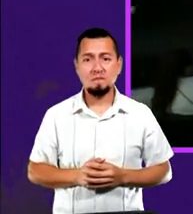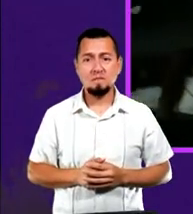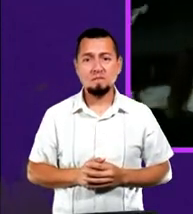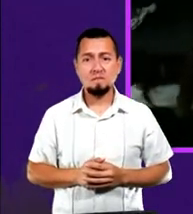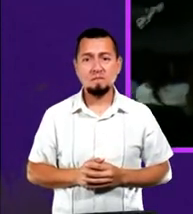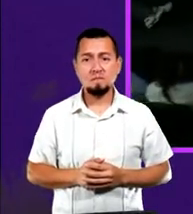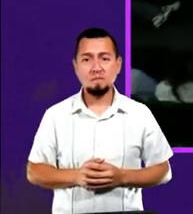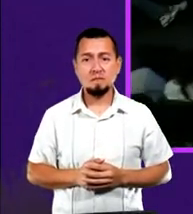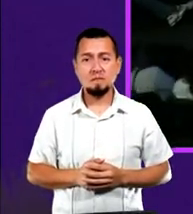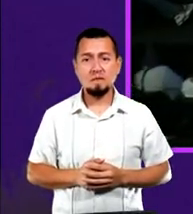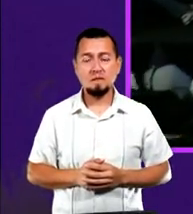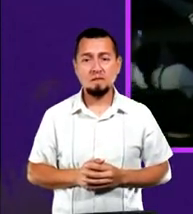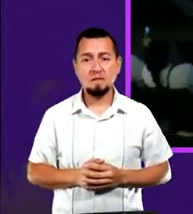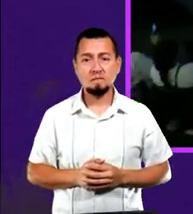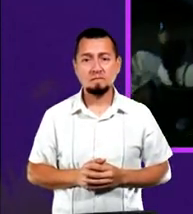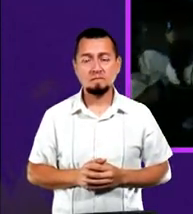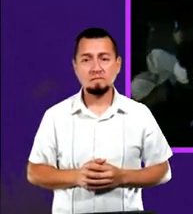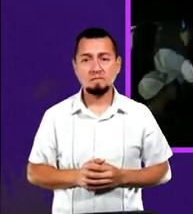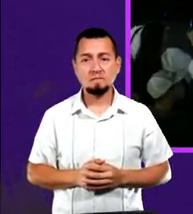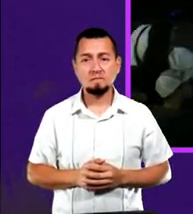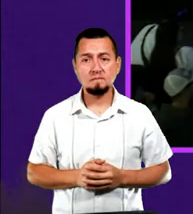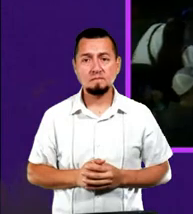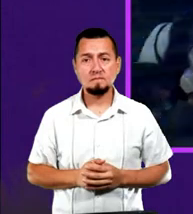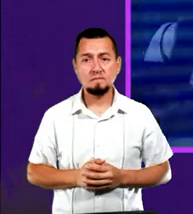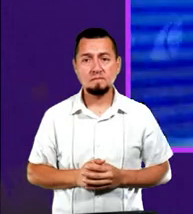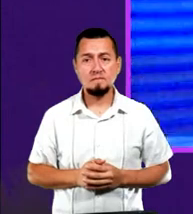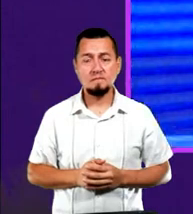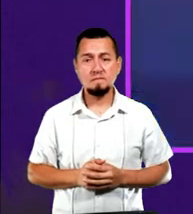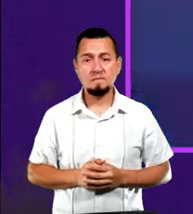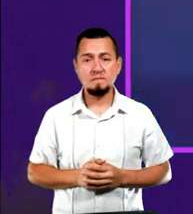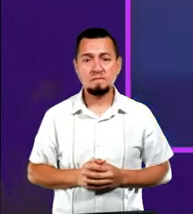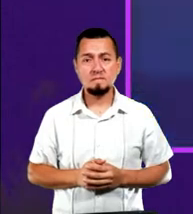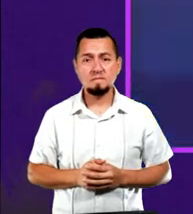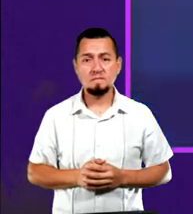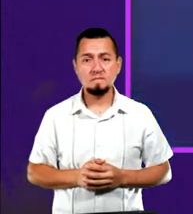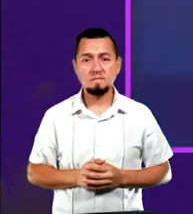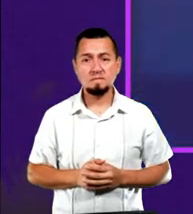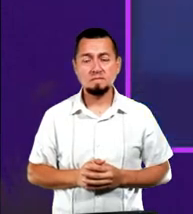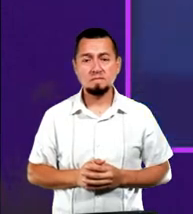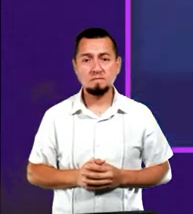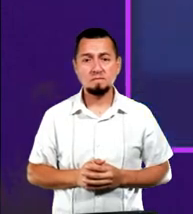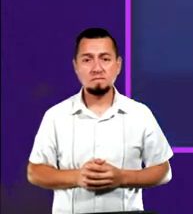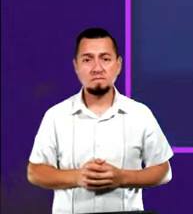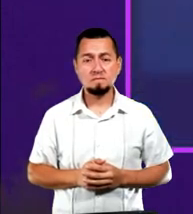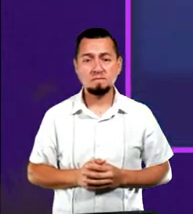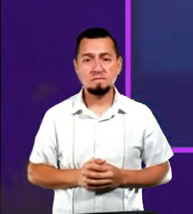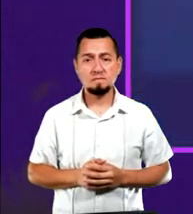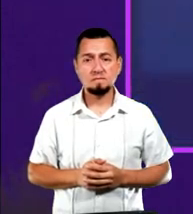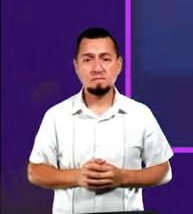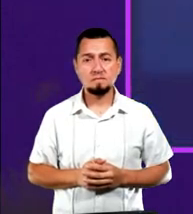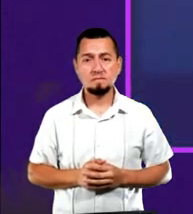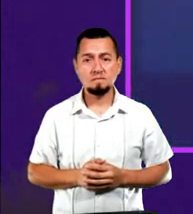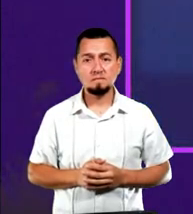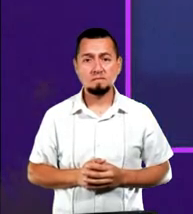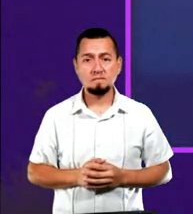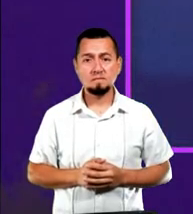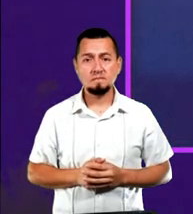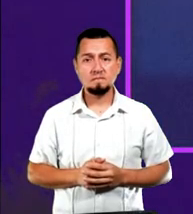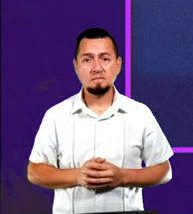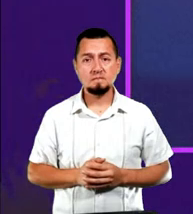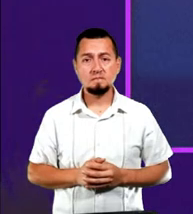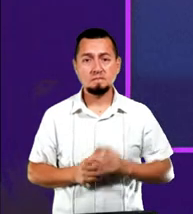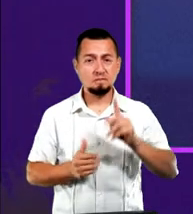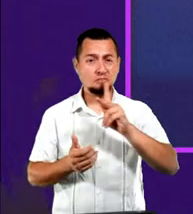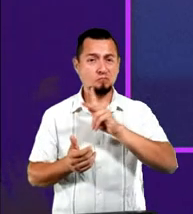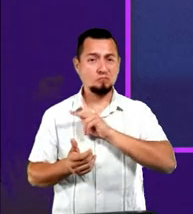Si me preguntas de dónde viene nuestra grandeza, déjame decirte que esa historia se remonta mucho tiempo atrás. Todo